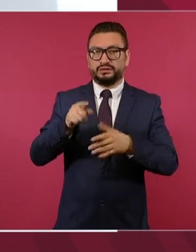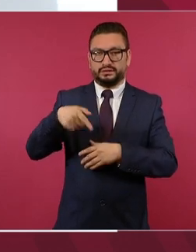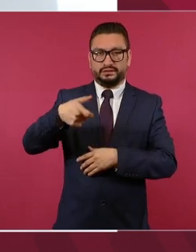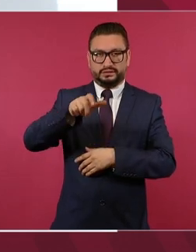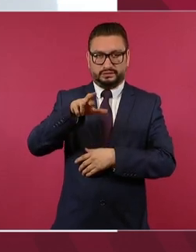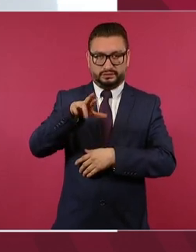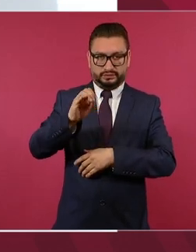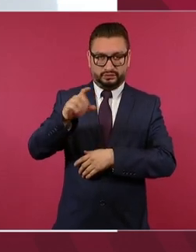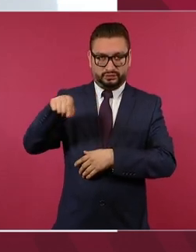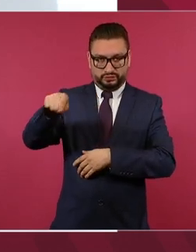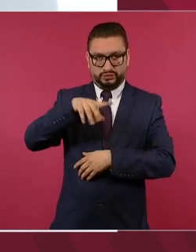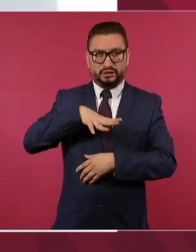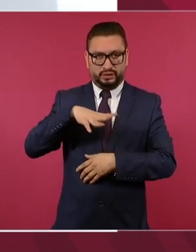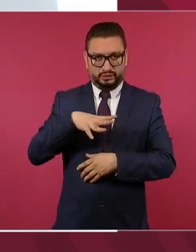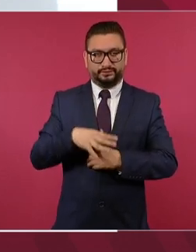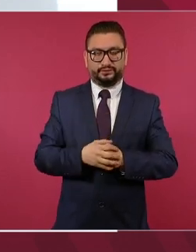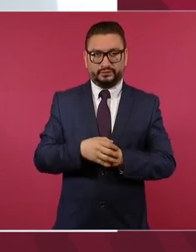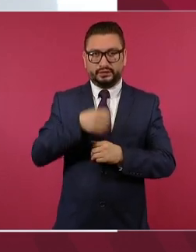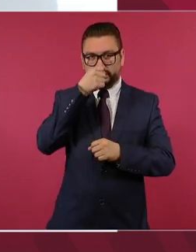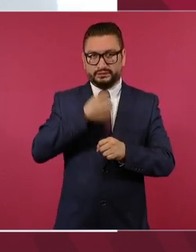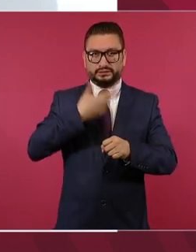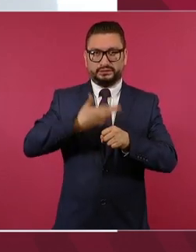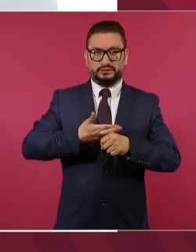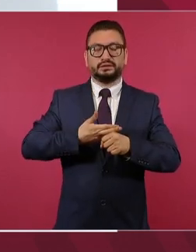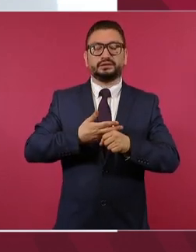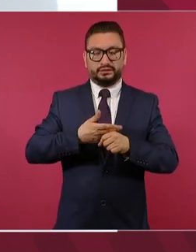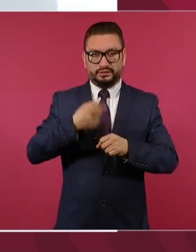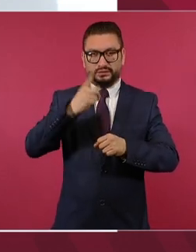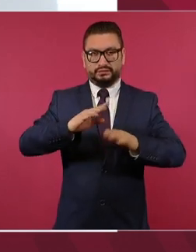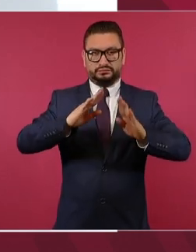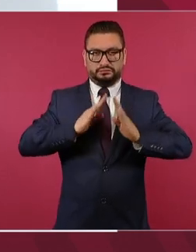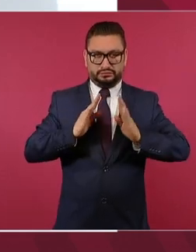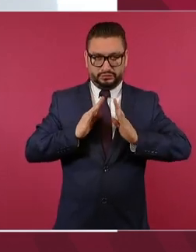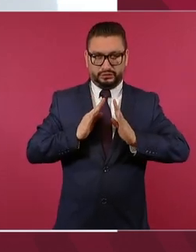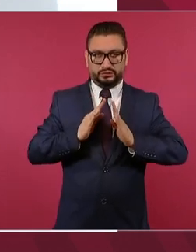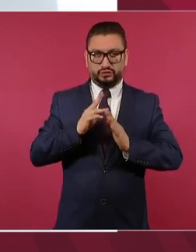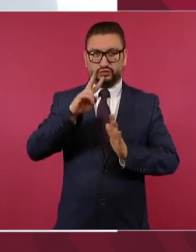estado de Quintana Roo. De la Secretaría de la Defensa Nacional,